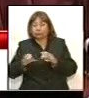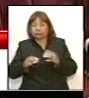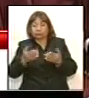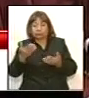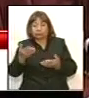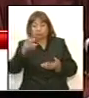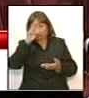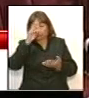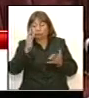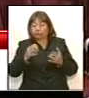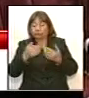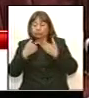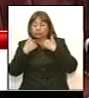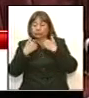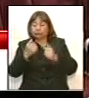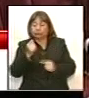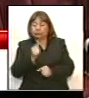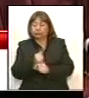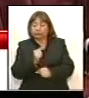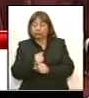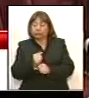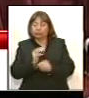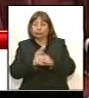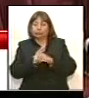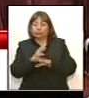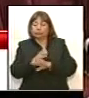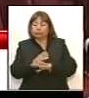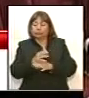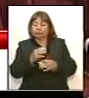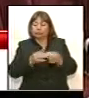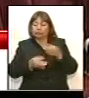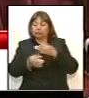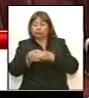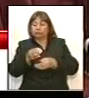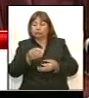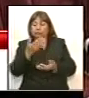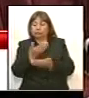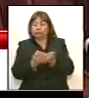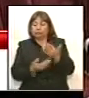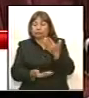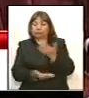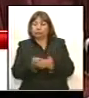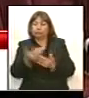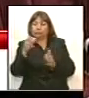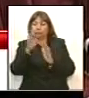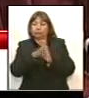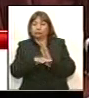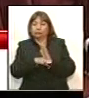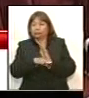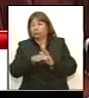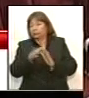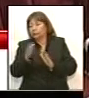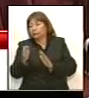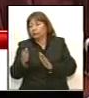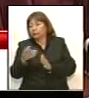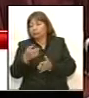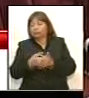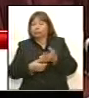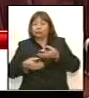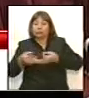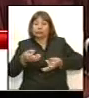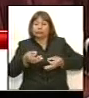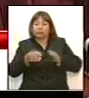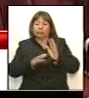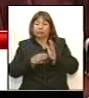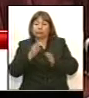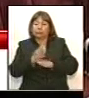estos peruanos que han perdido sus empleos y directamente han sido reemplazados por mano de obra barata? Por un lado, la economía